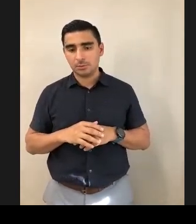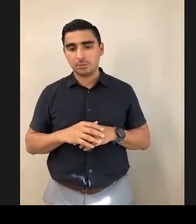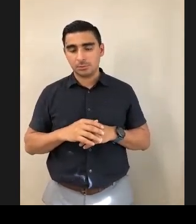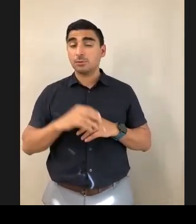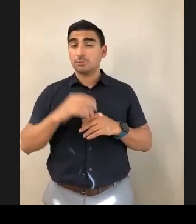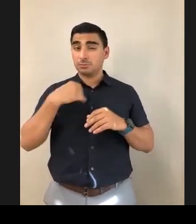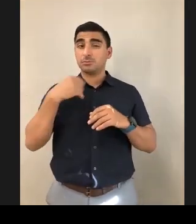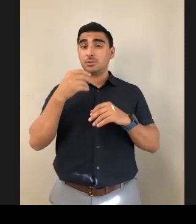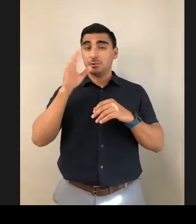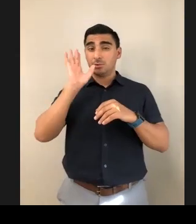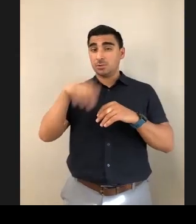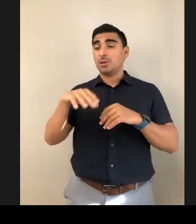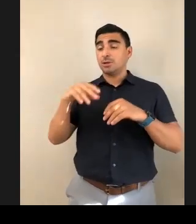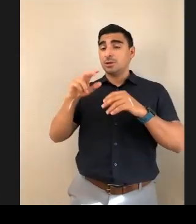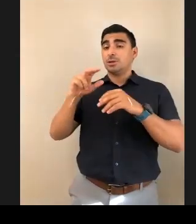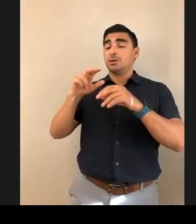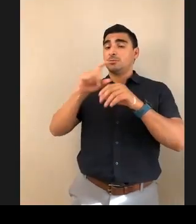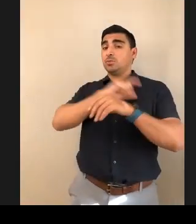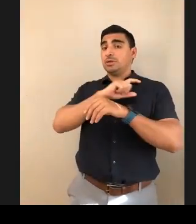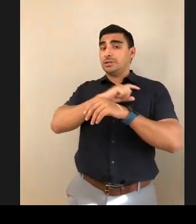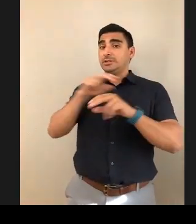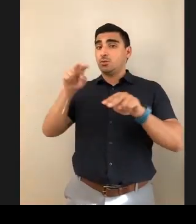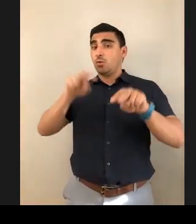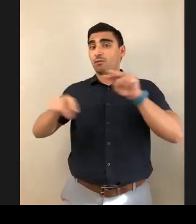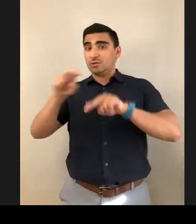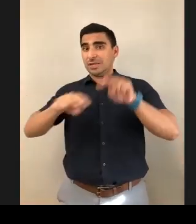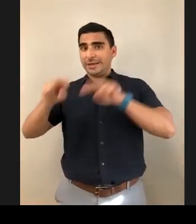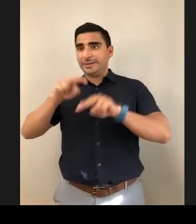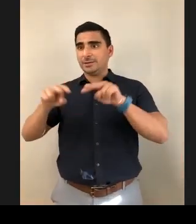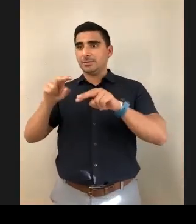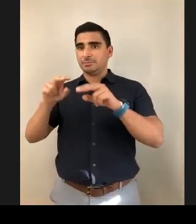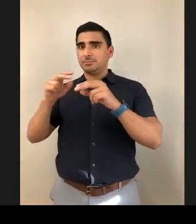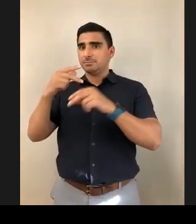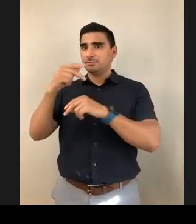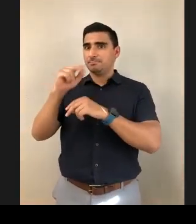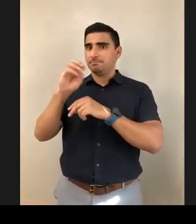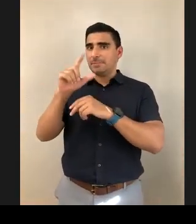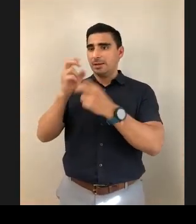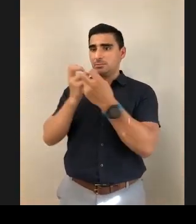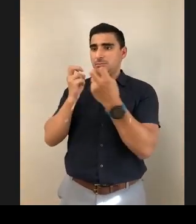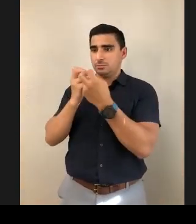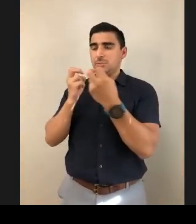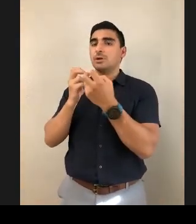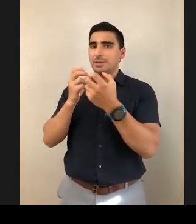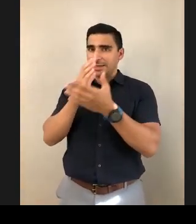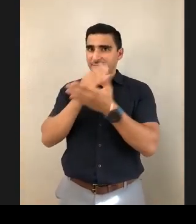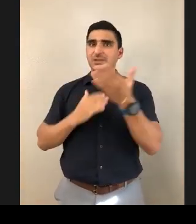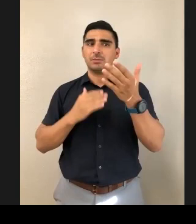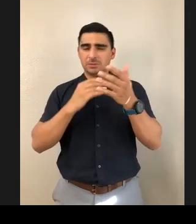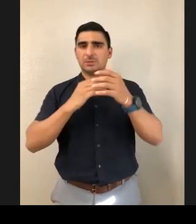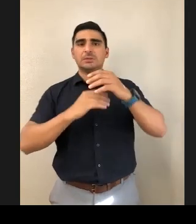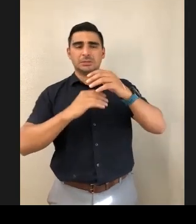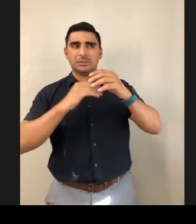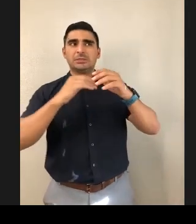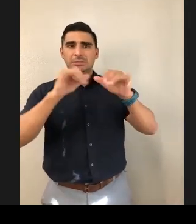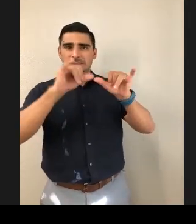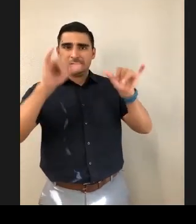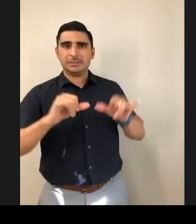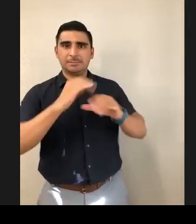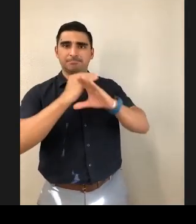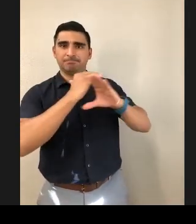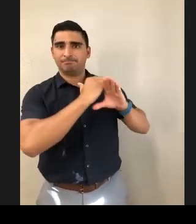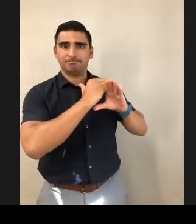límites establecidos para el panel de supervisión y en su experiencia, ¿cuáles son